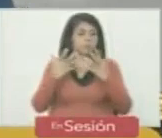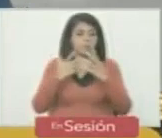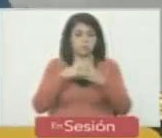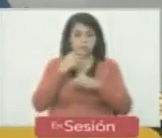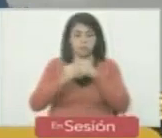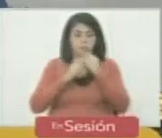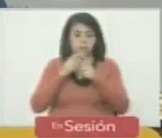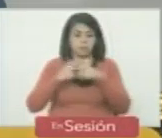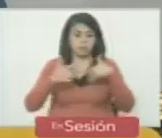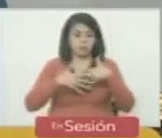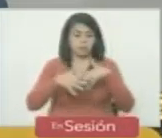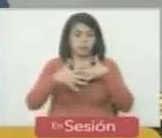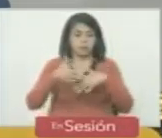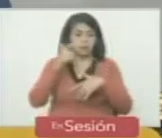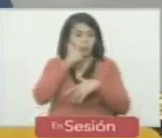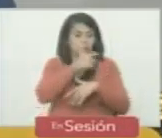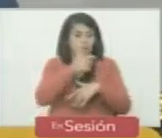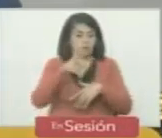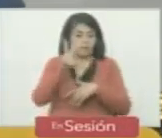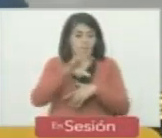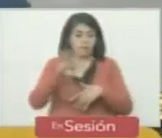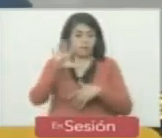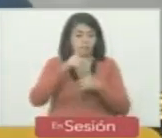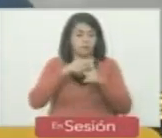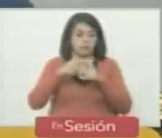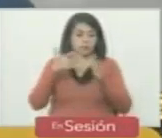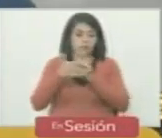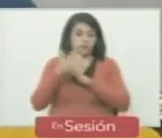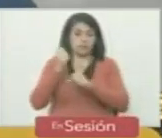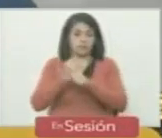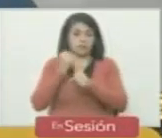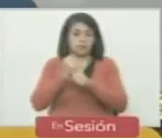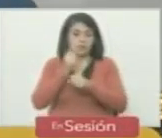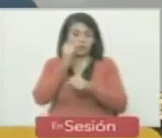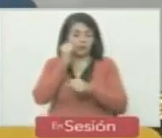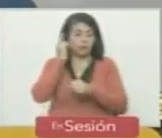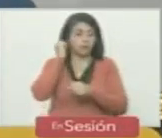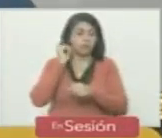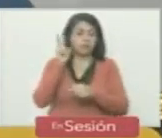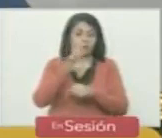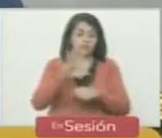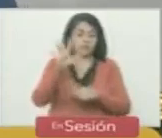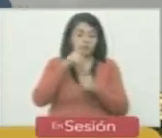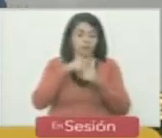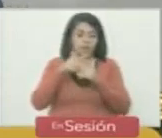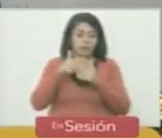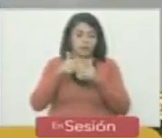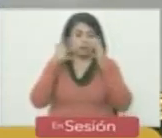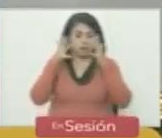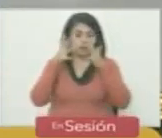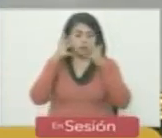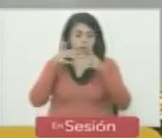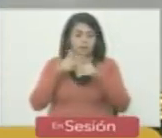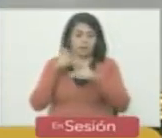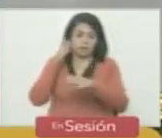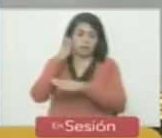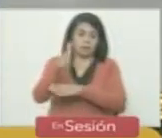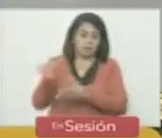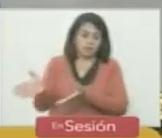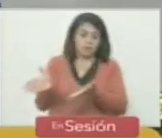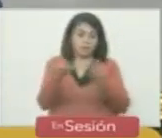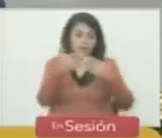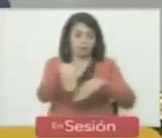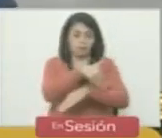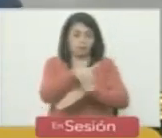multitudinaria marcha donde el pueblo de Venezuela, los trabajadores y trabajadoras de Venezuela se exhortaron a las calles